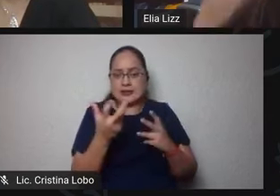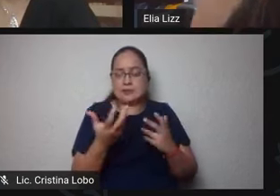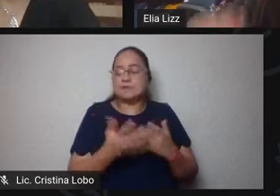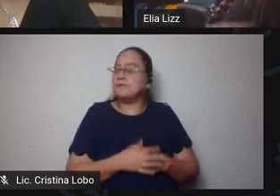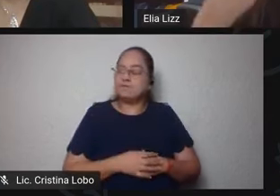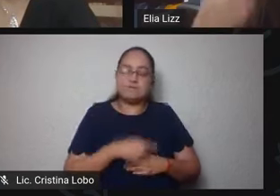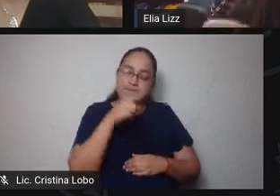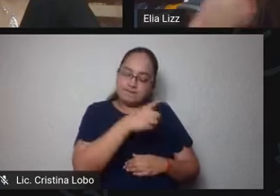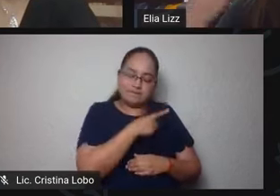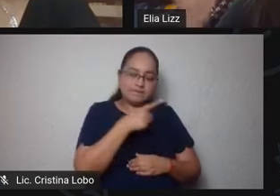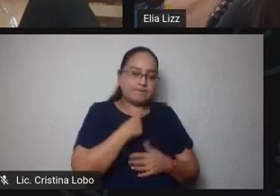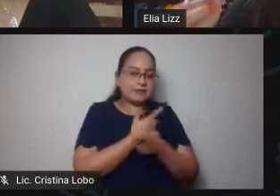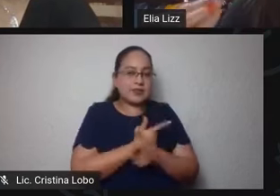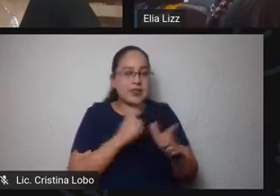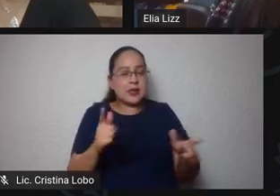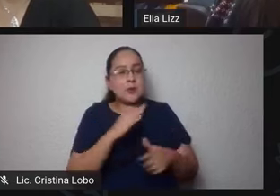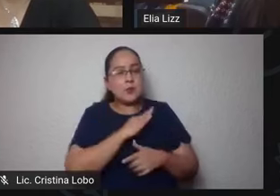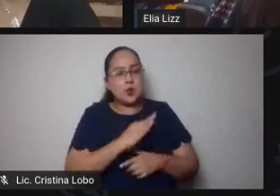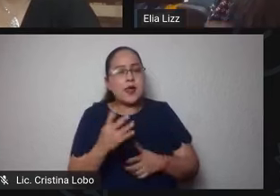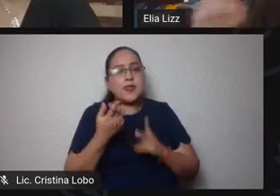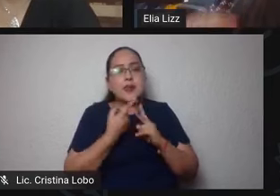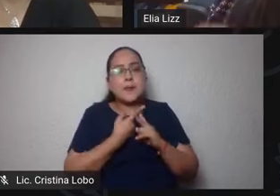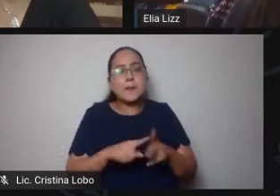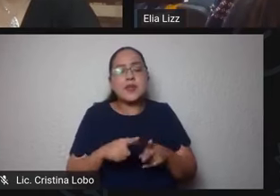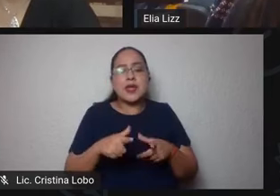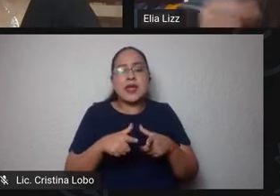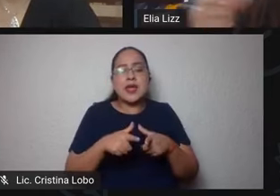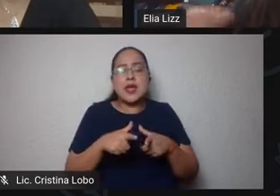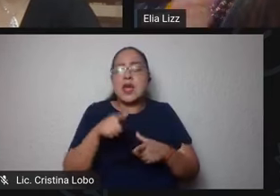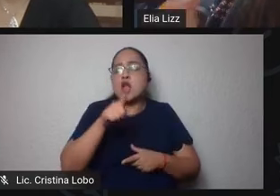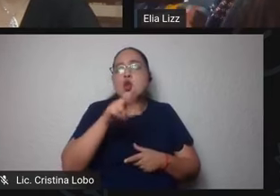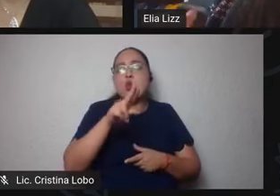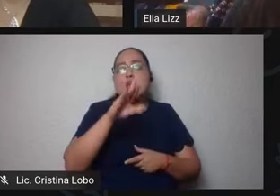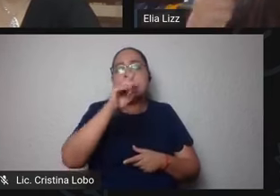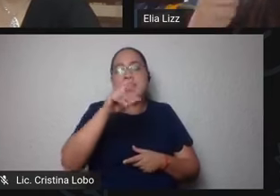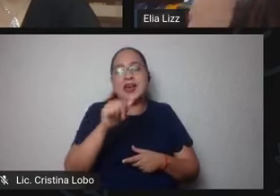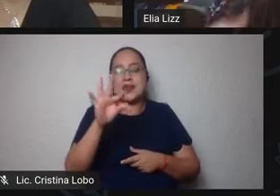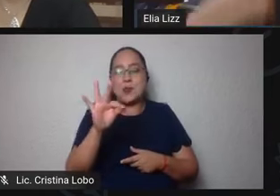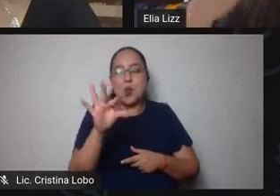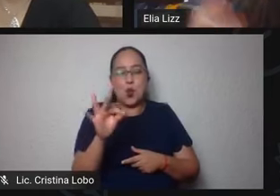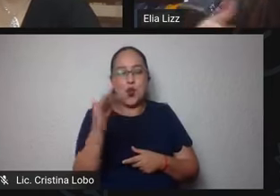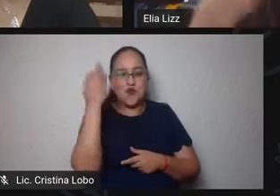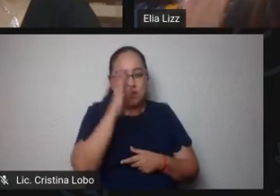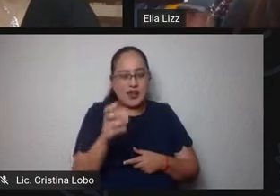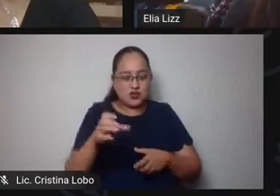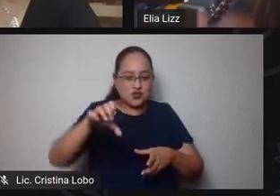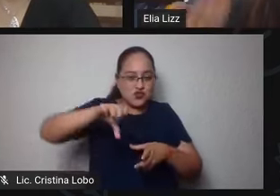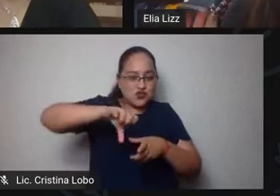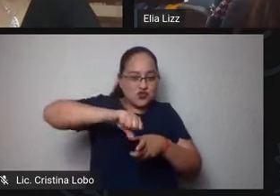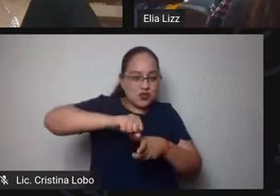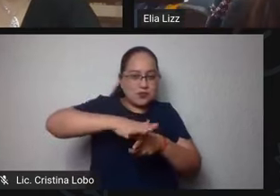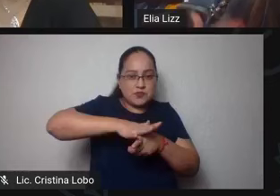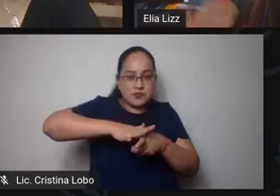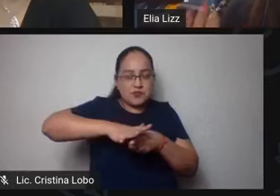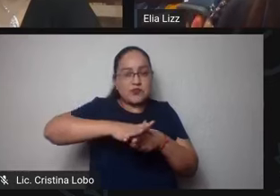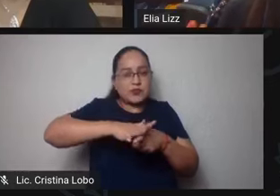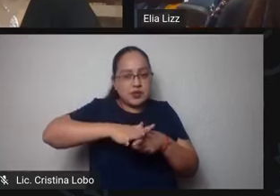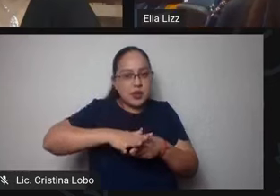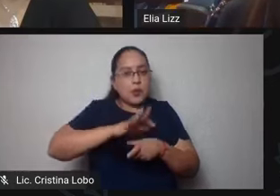experiencias, pudieras tener un lubricante en el que, con ayuda de él, pudieras empezar a